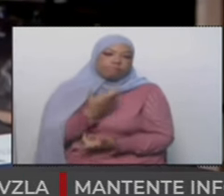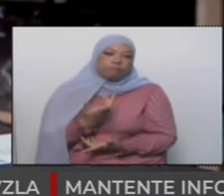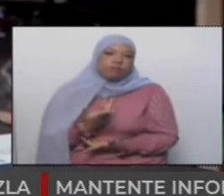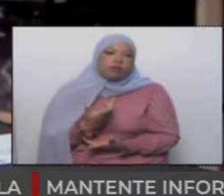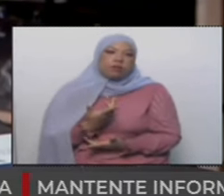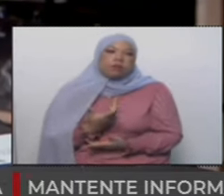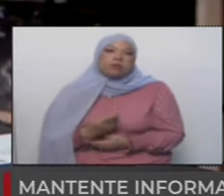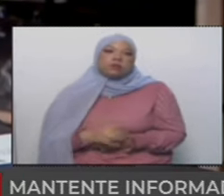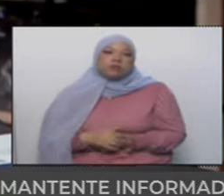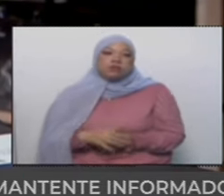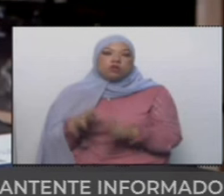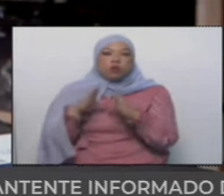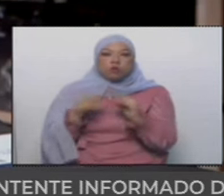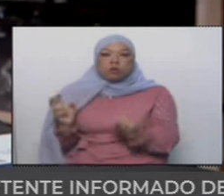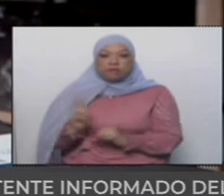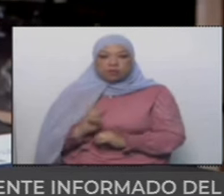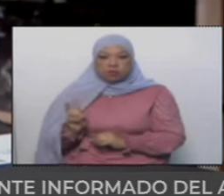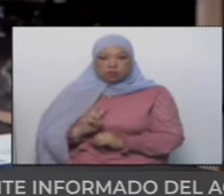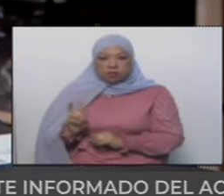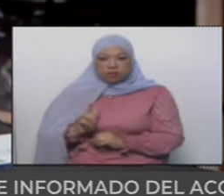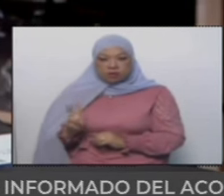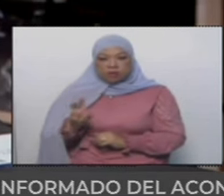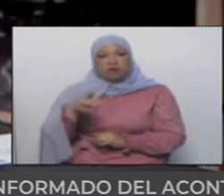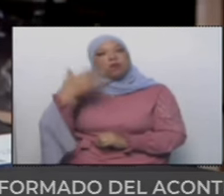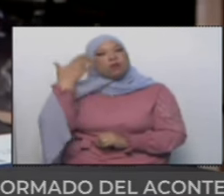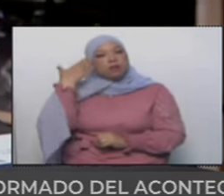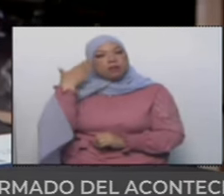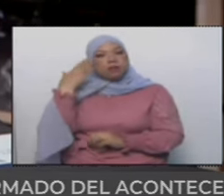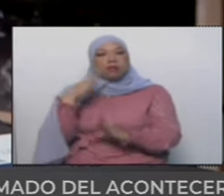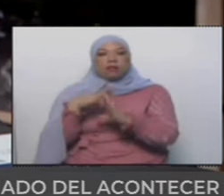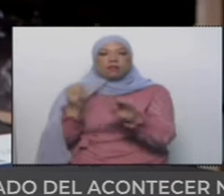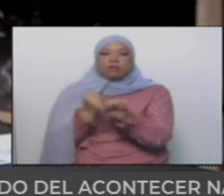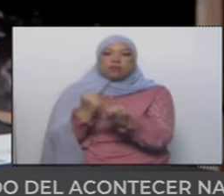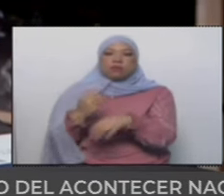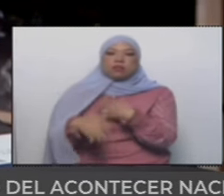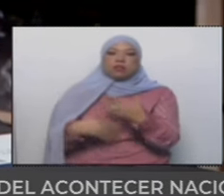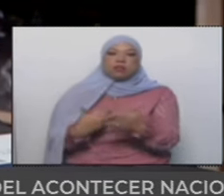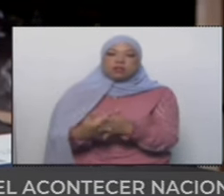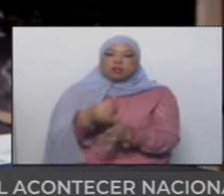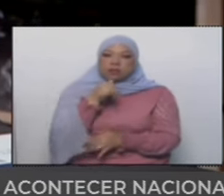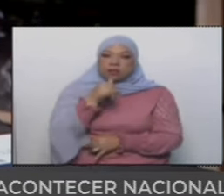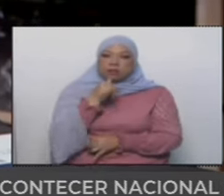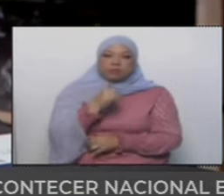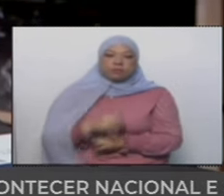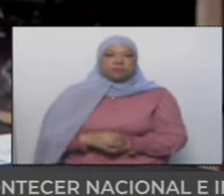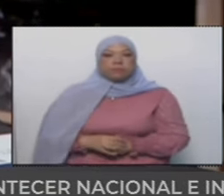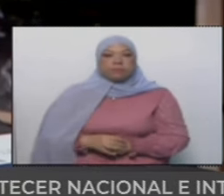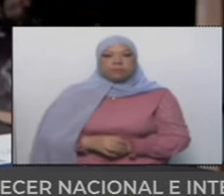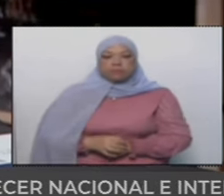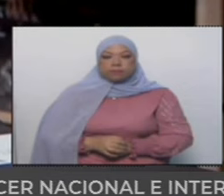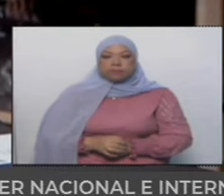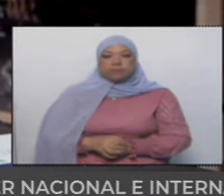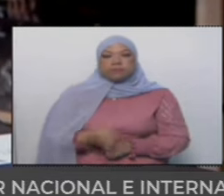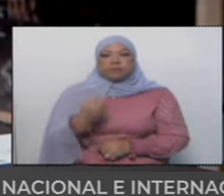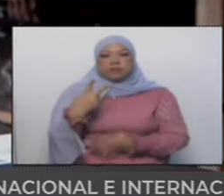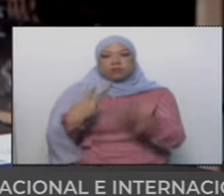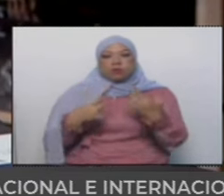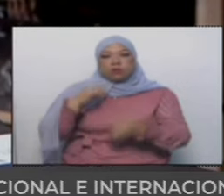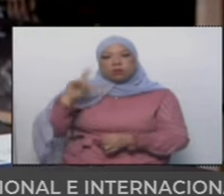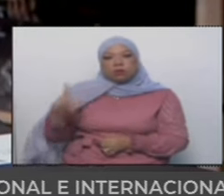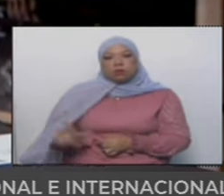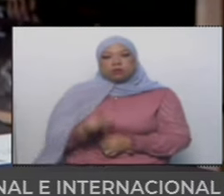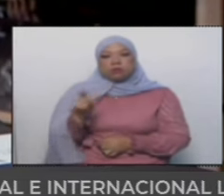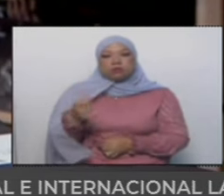Eso hoy lo sabe Venezuela entera y lo saben en todos lados. Él el mismo 28 de julio, ya en la noche,